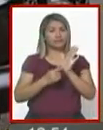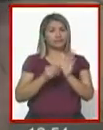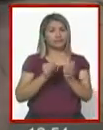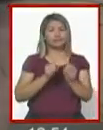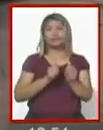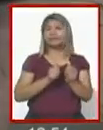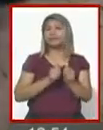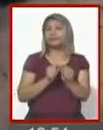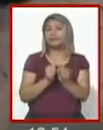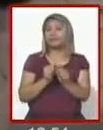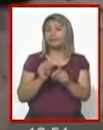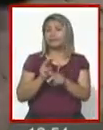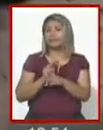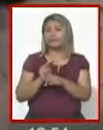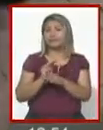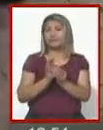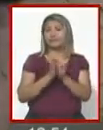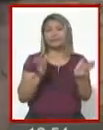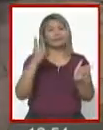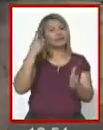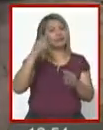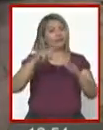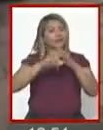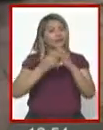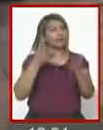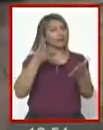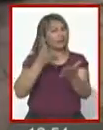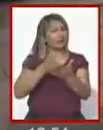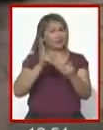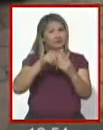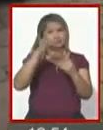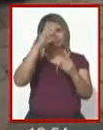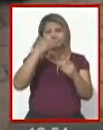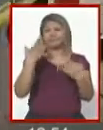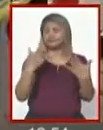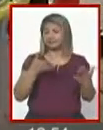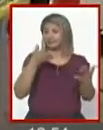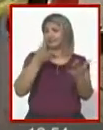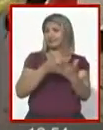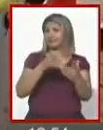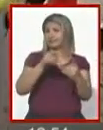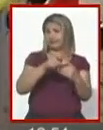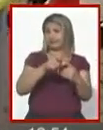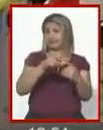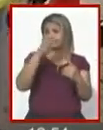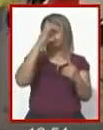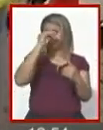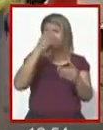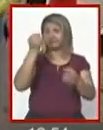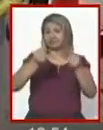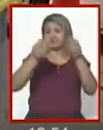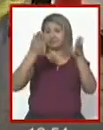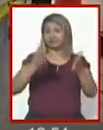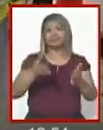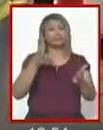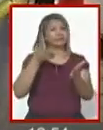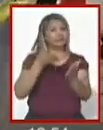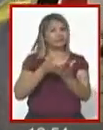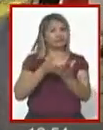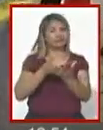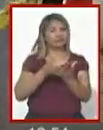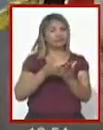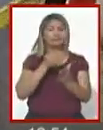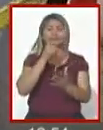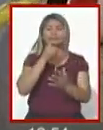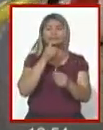Ministerio Público para que se inicie la querella respectiva. También me estoy querellando contra este conductor y contra